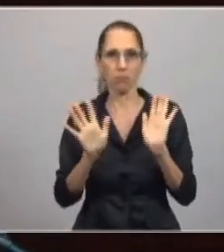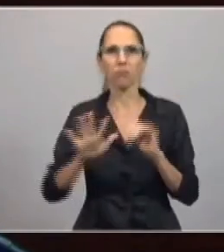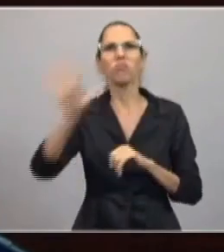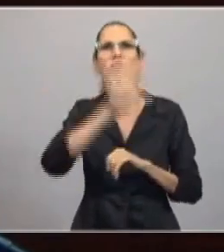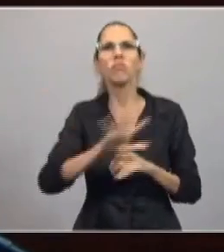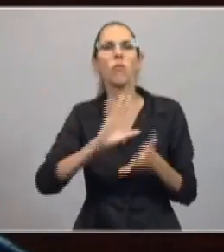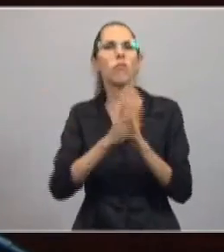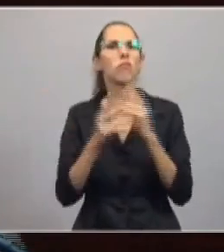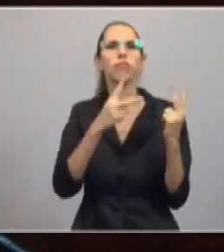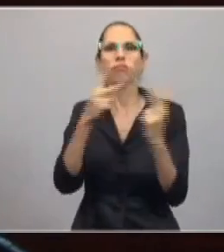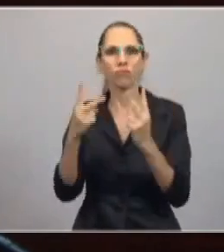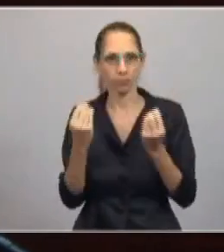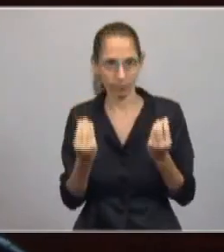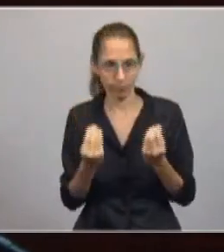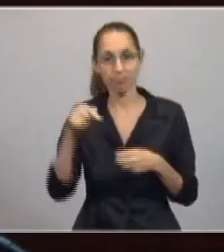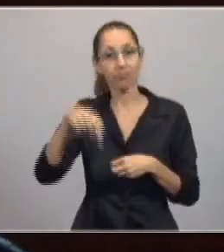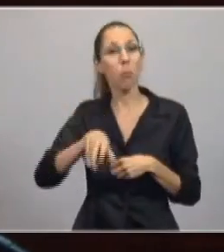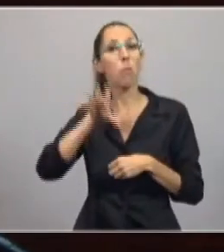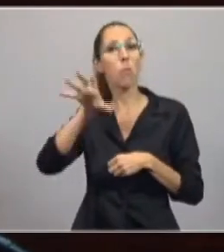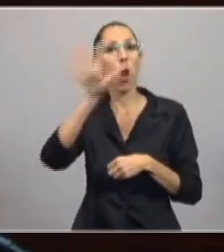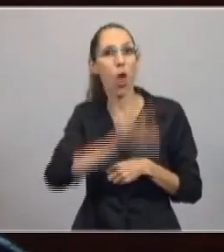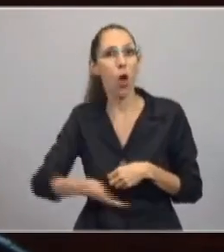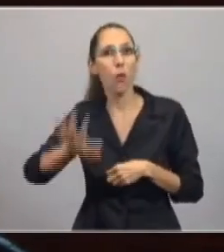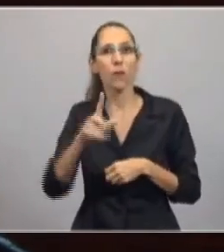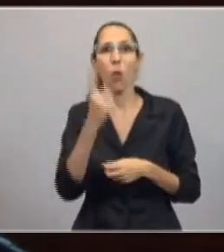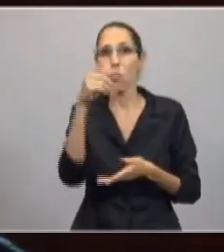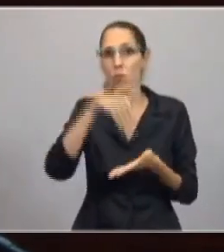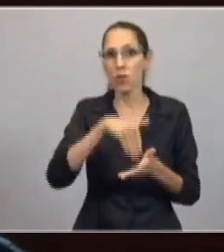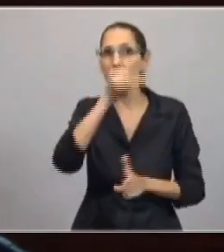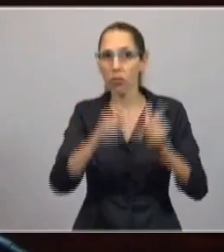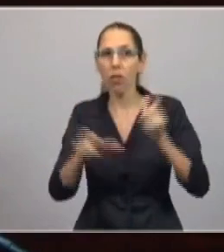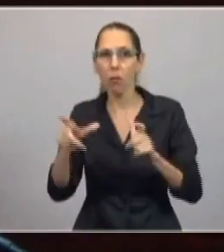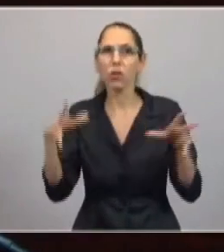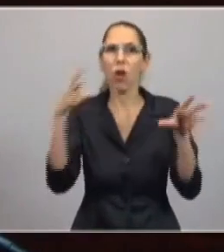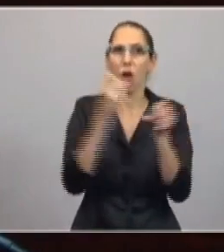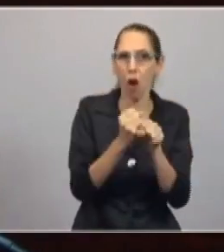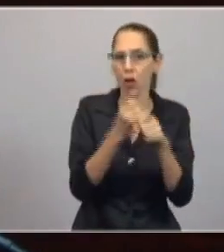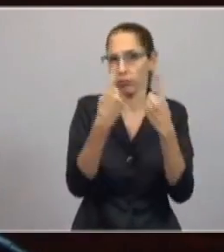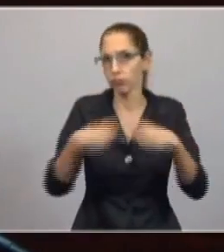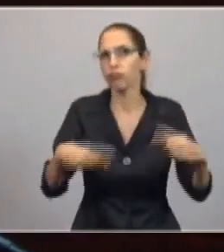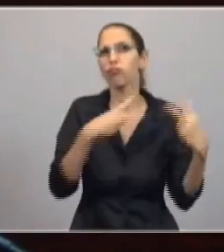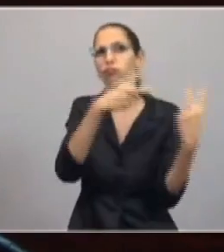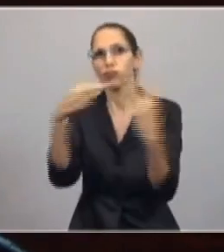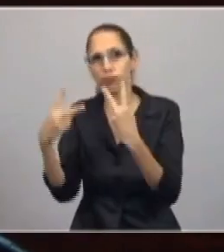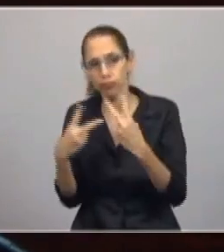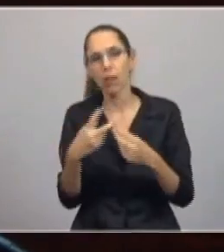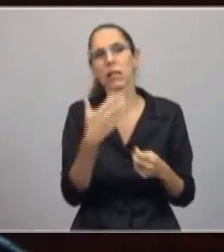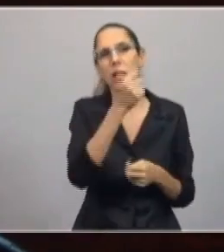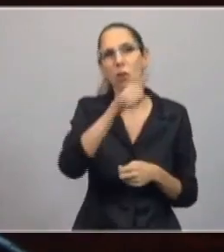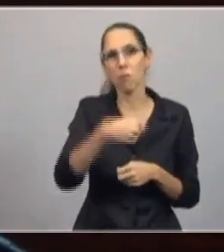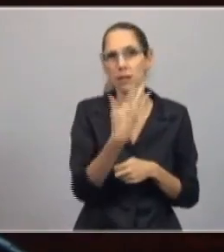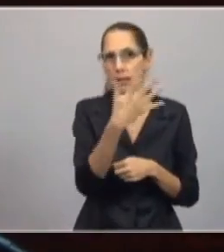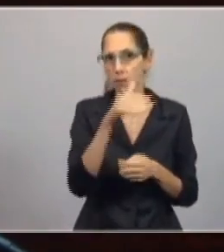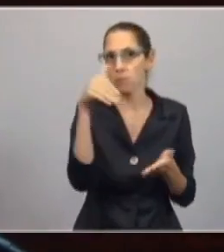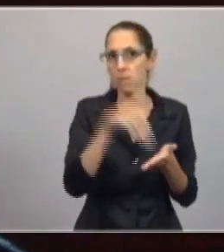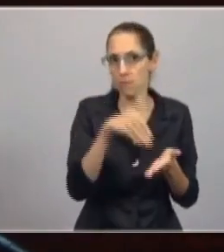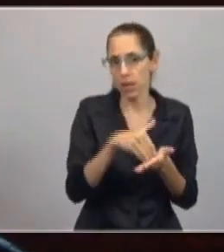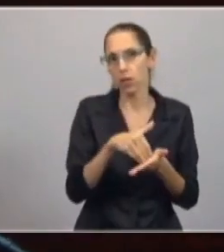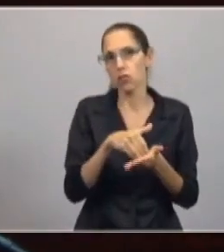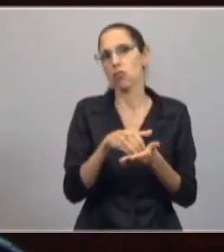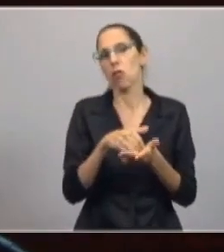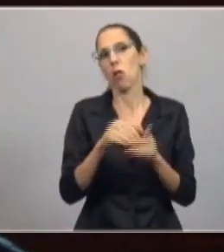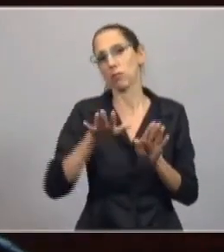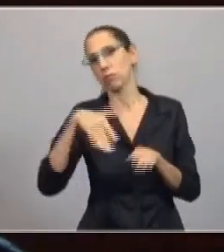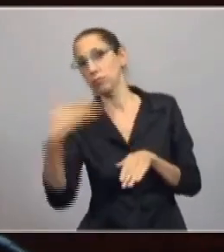nuestra provincia contamos con 1 millón de usuarios del transporte público en el interior y 6,5 millones en el Gran Buenos